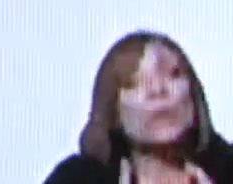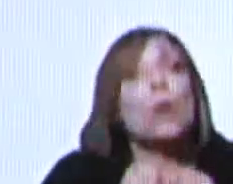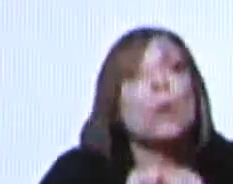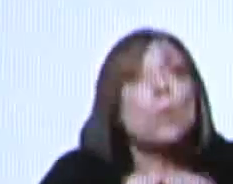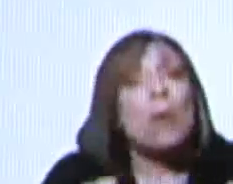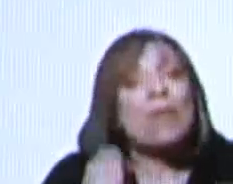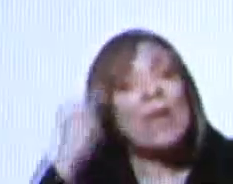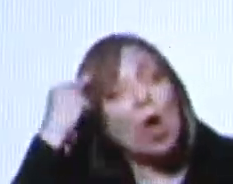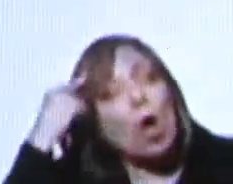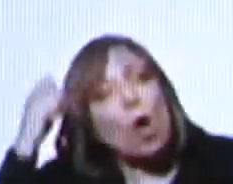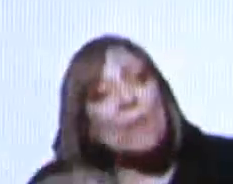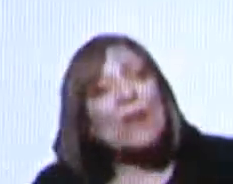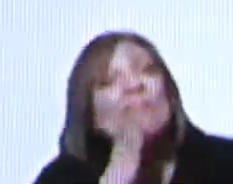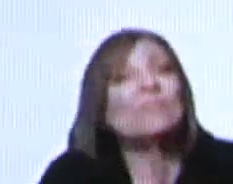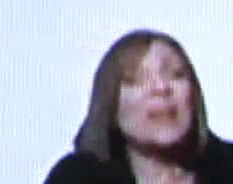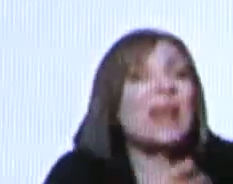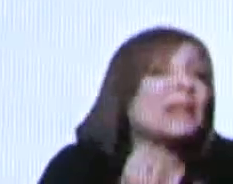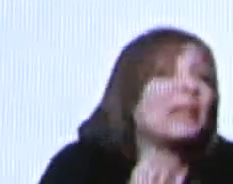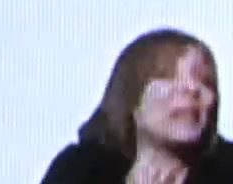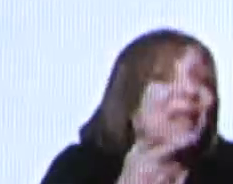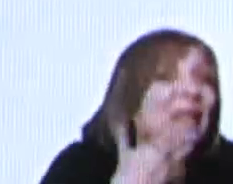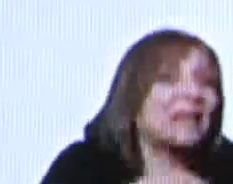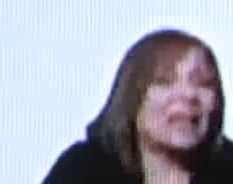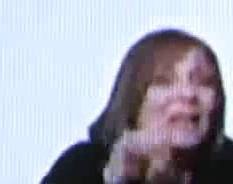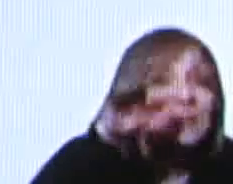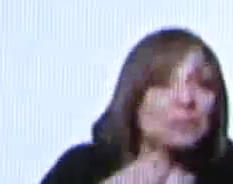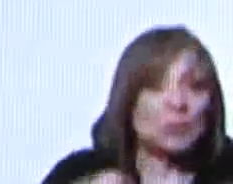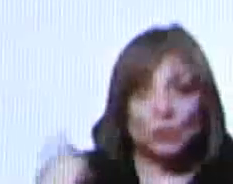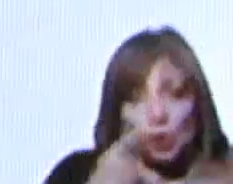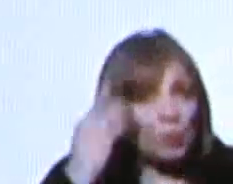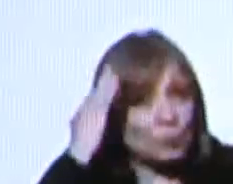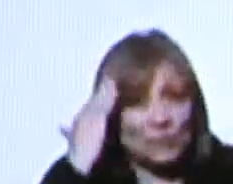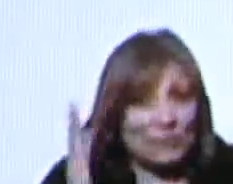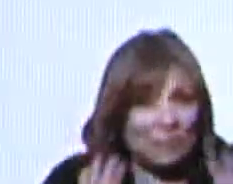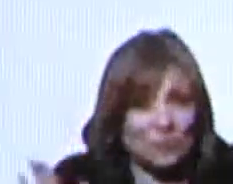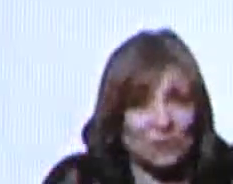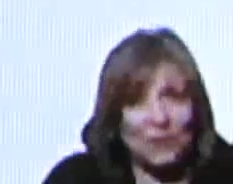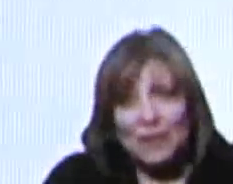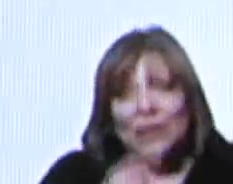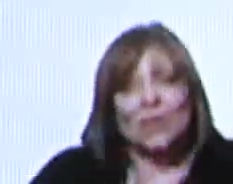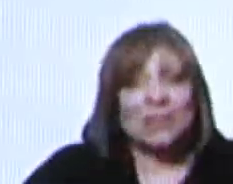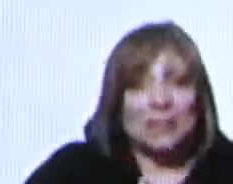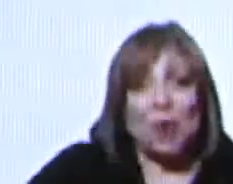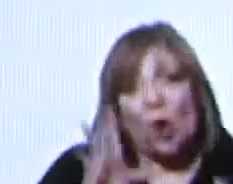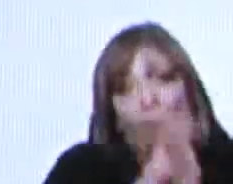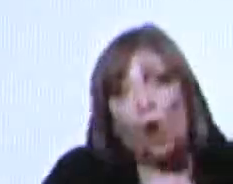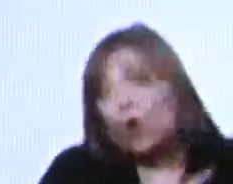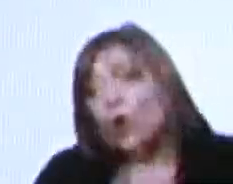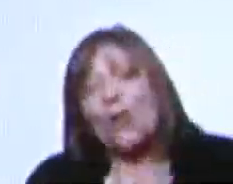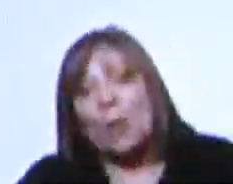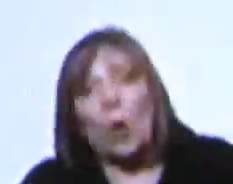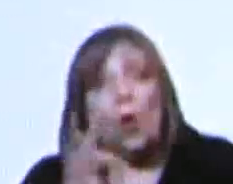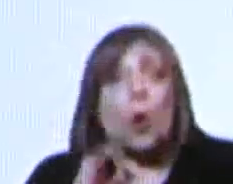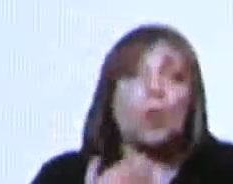posibles conclusiones de esta interpelación y todos sabemos cuáles son. O se declaran satisfactorias, o se declaran insatisfactorias,